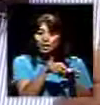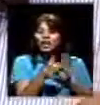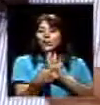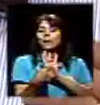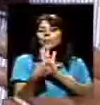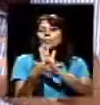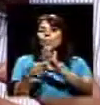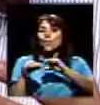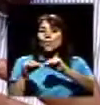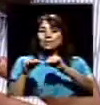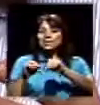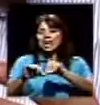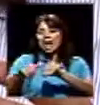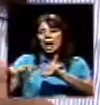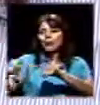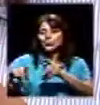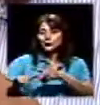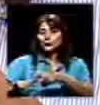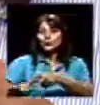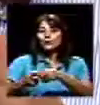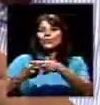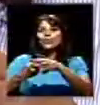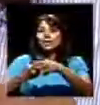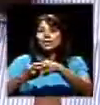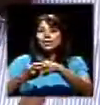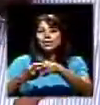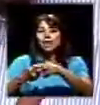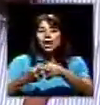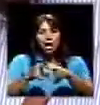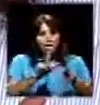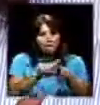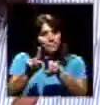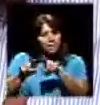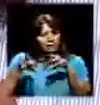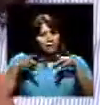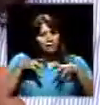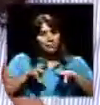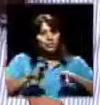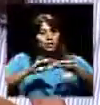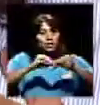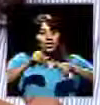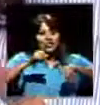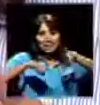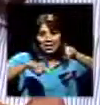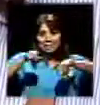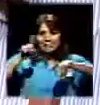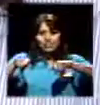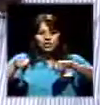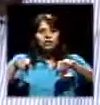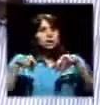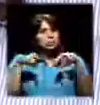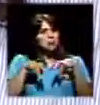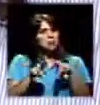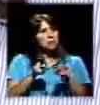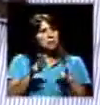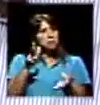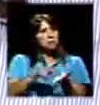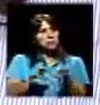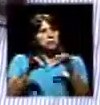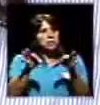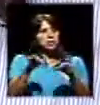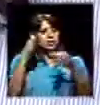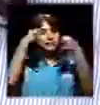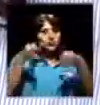¿Hay métodos estadísticos que permiten validar las decisiones y que sirven de herramienta?